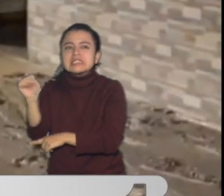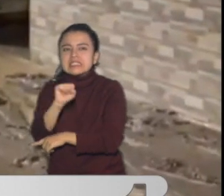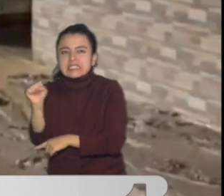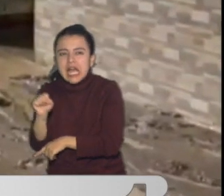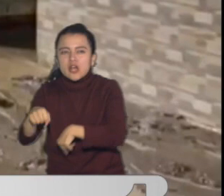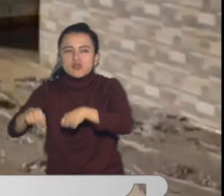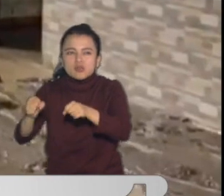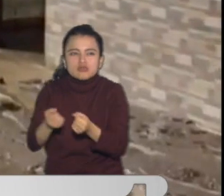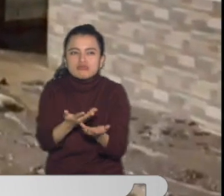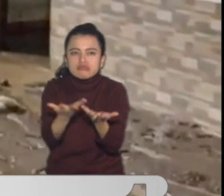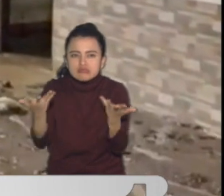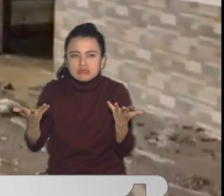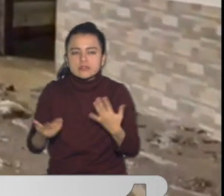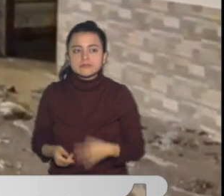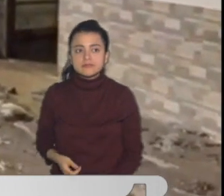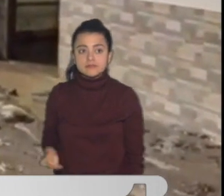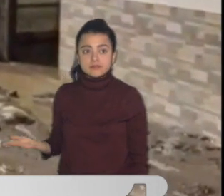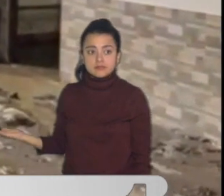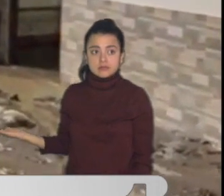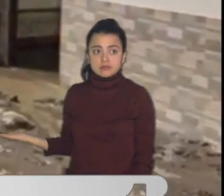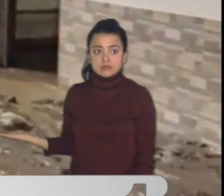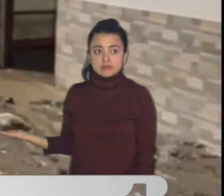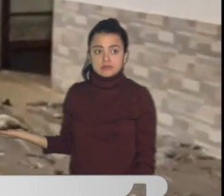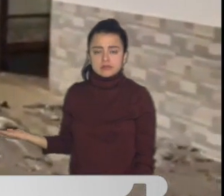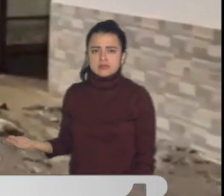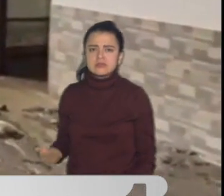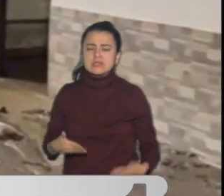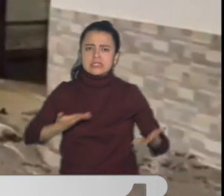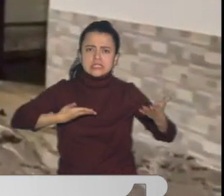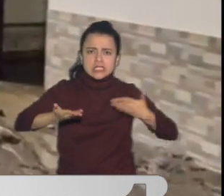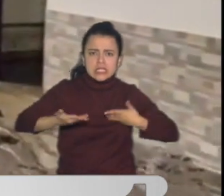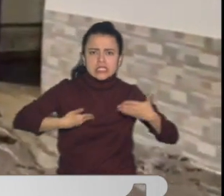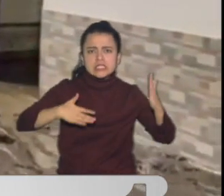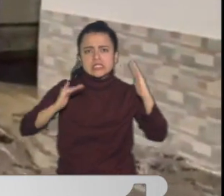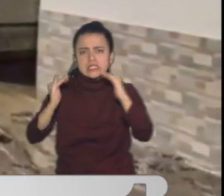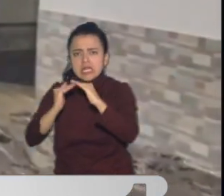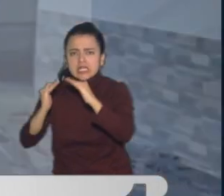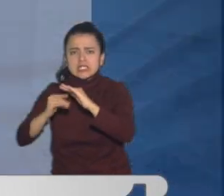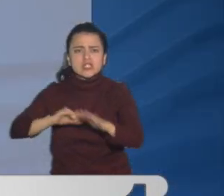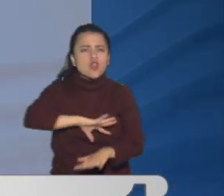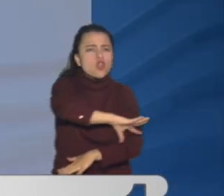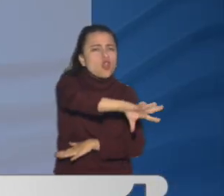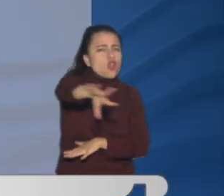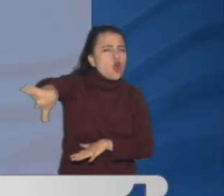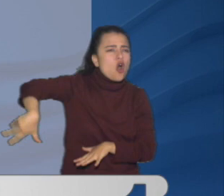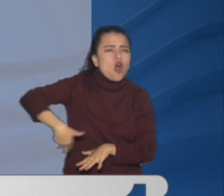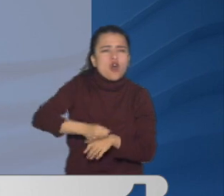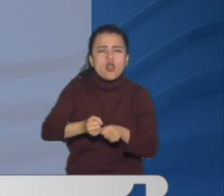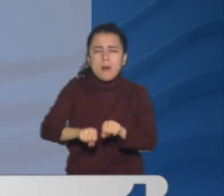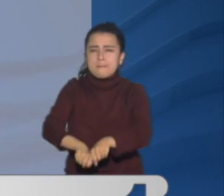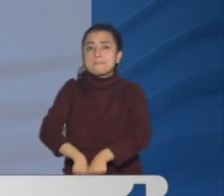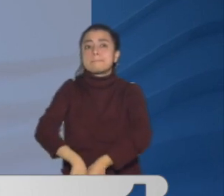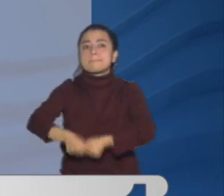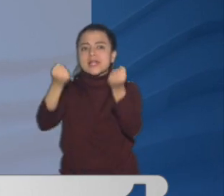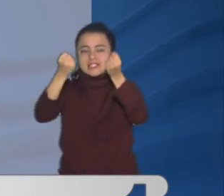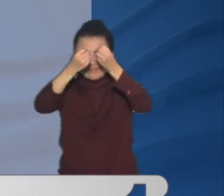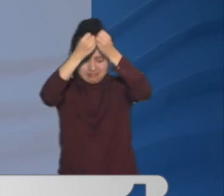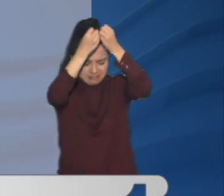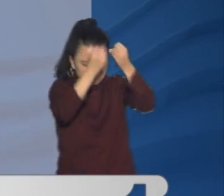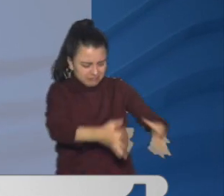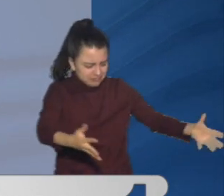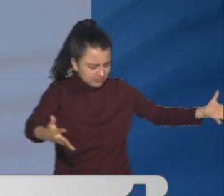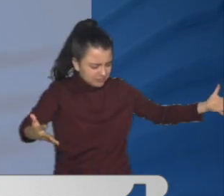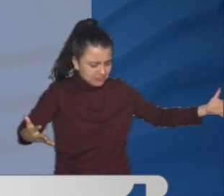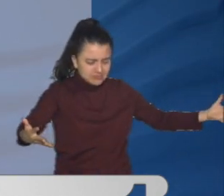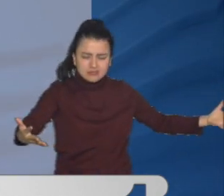Afectando numerosas viviendas, locales comerciales, prácticamente donde la gente lo ha perdido todo. A la